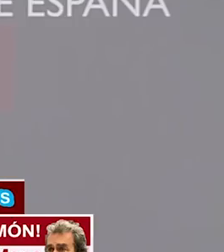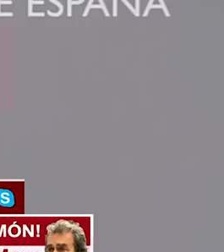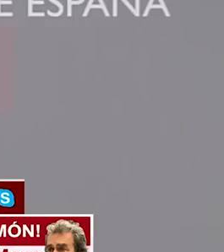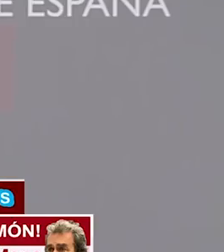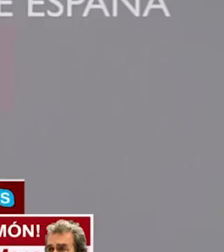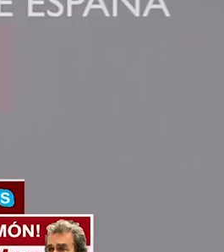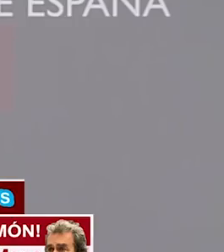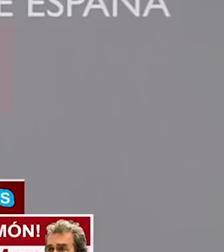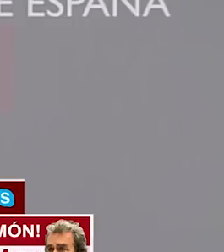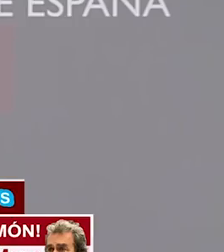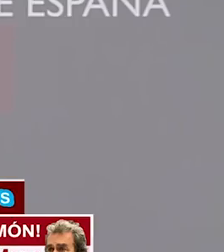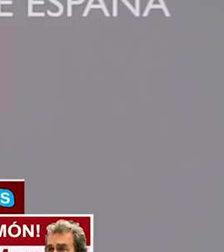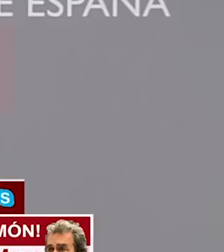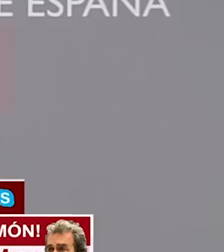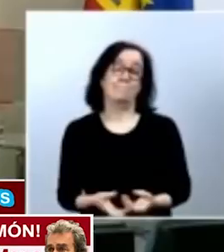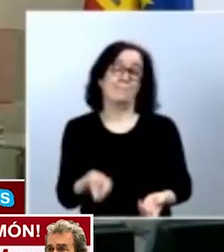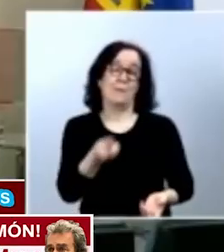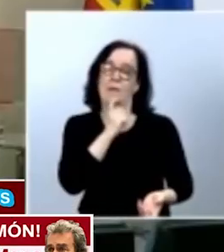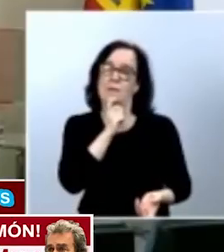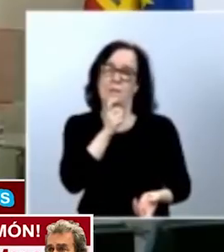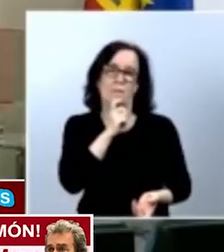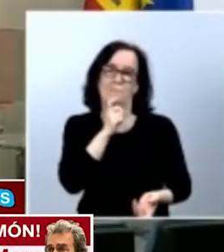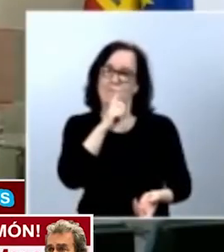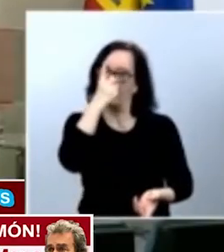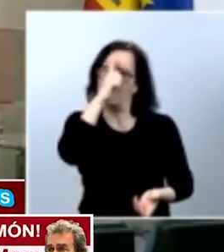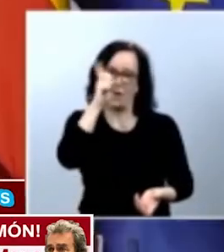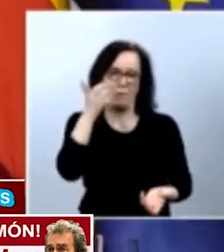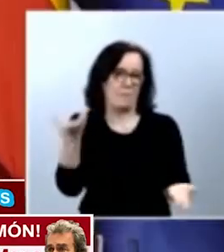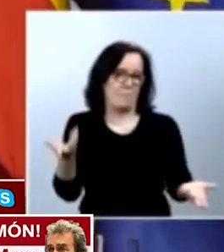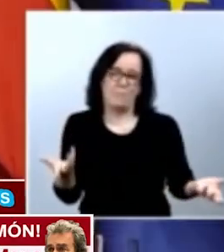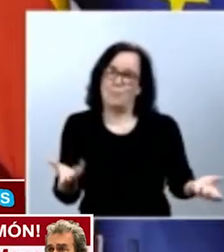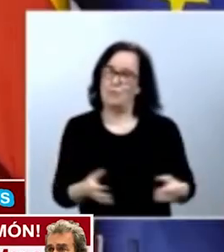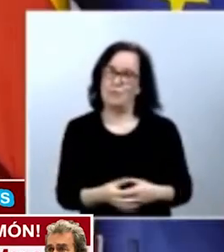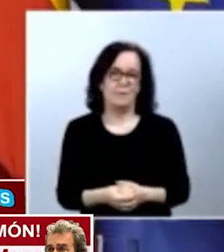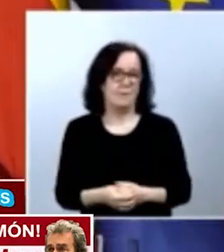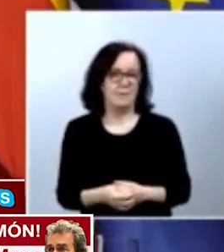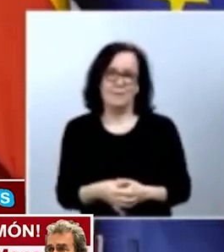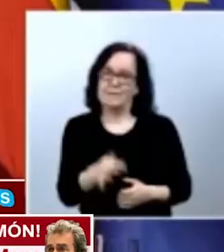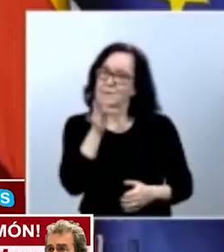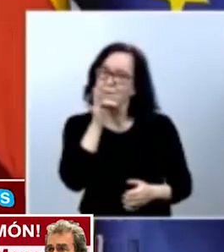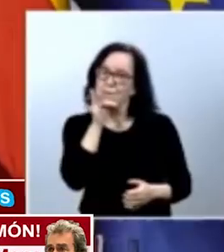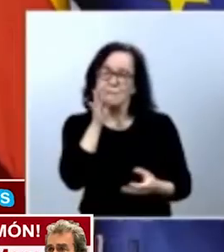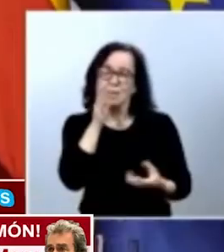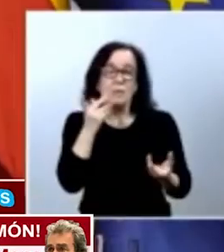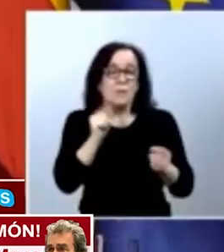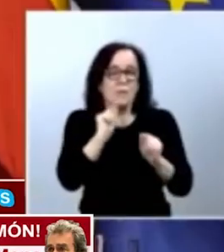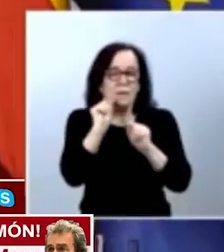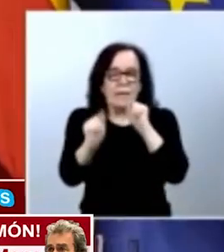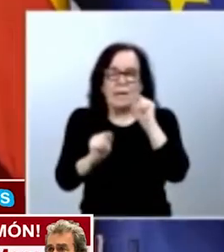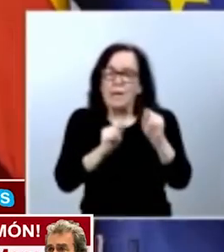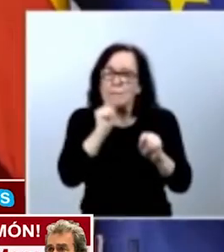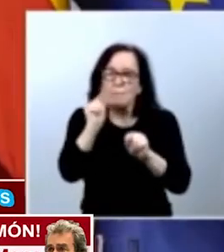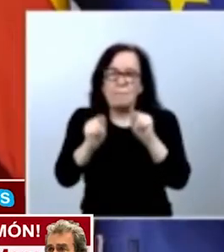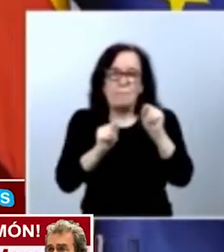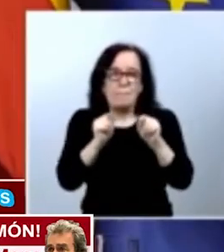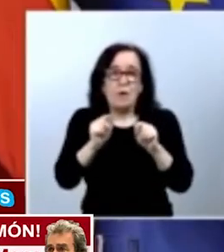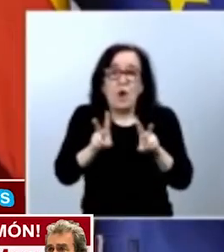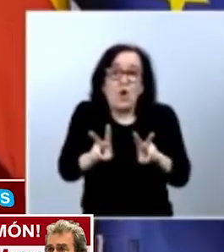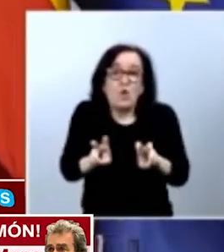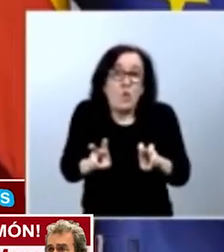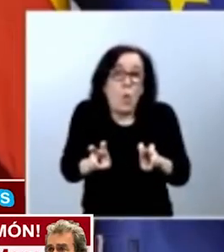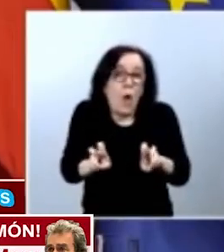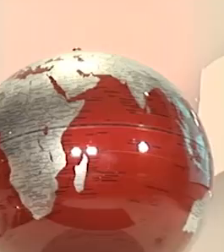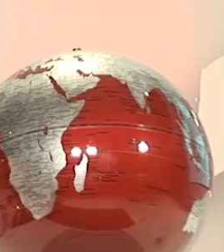políticos y estos no reaccionaron, lo ocultaron. De tal manera que esto ya se verá a lo largo del procedimiento.